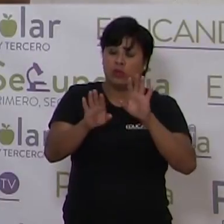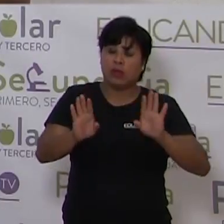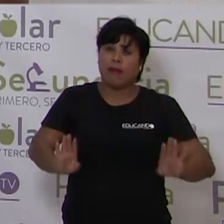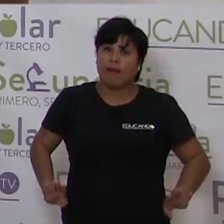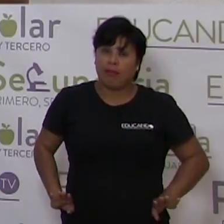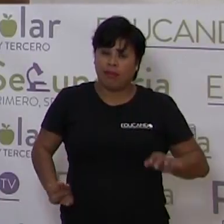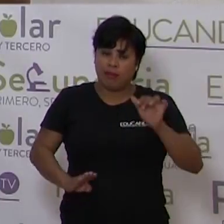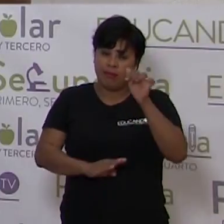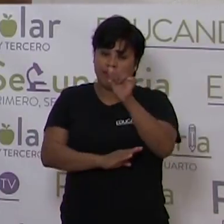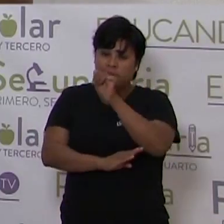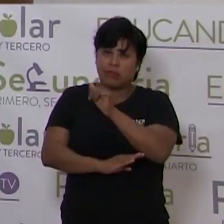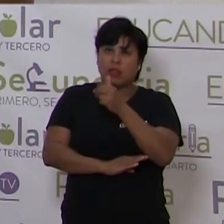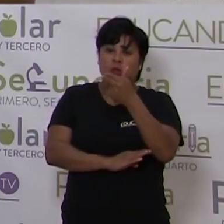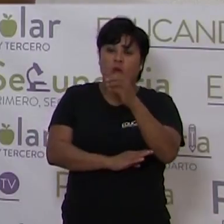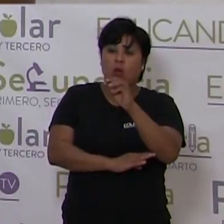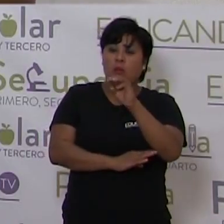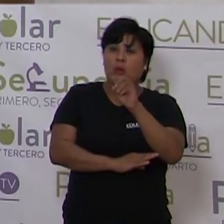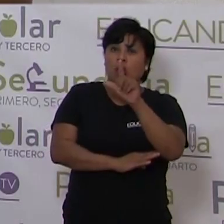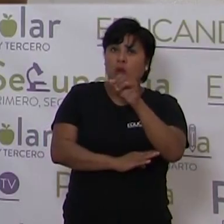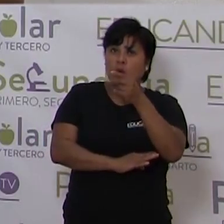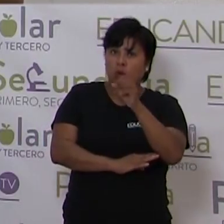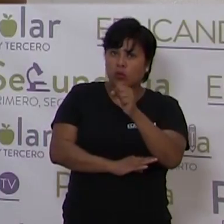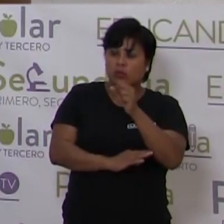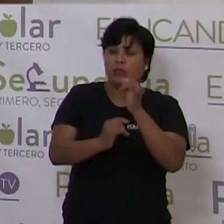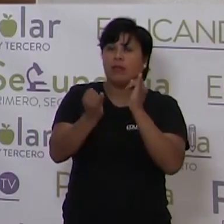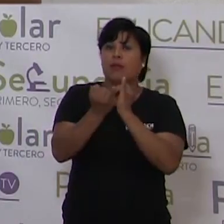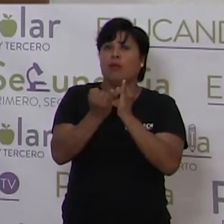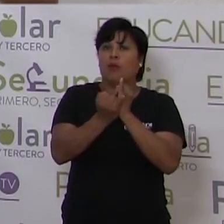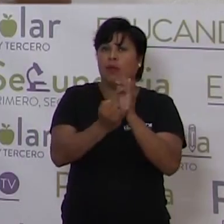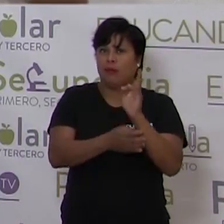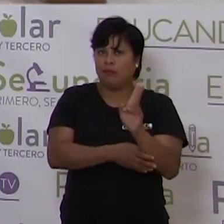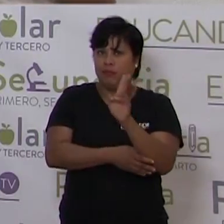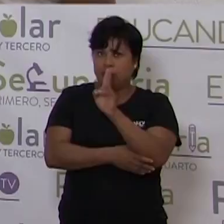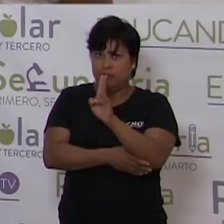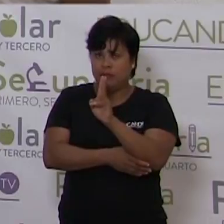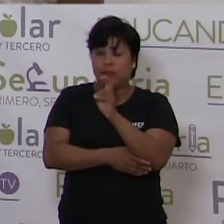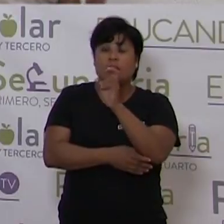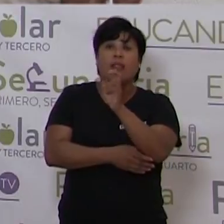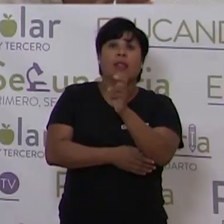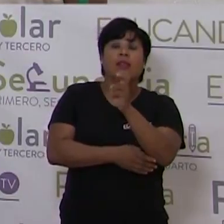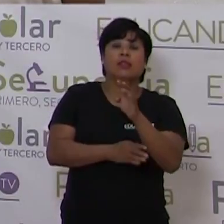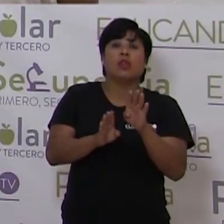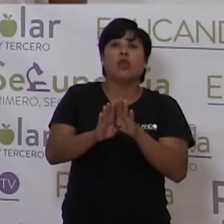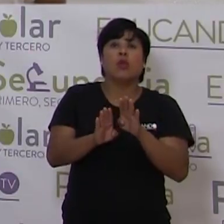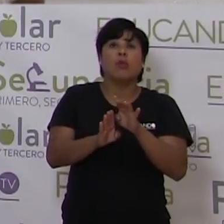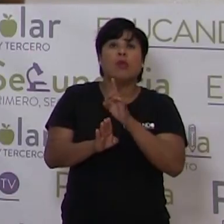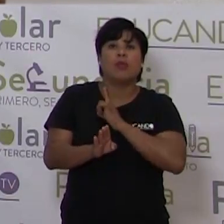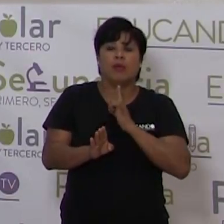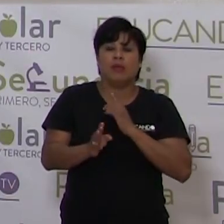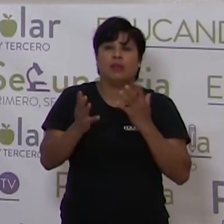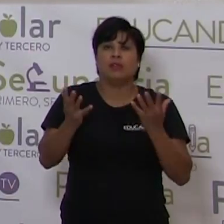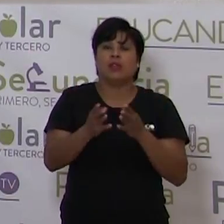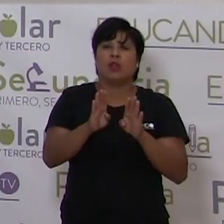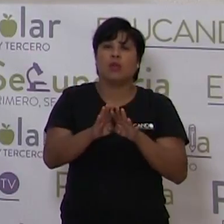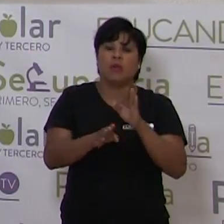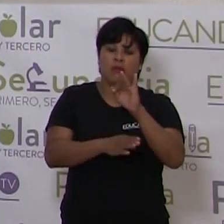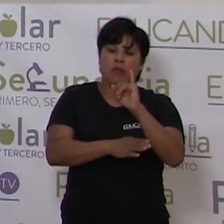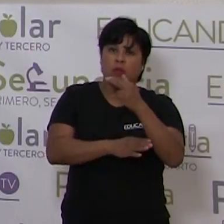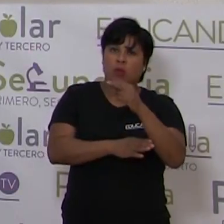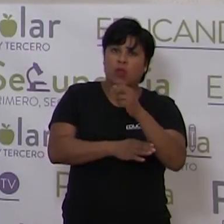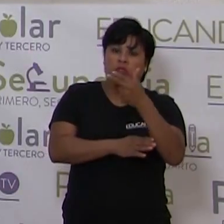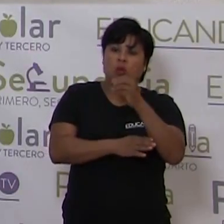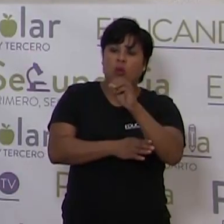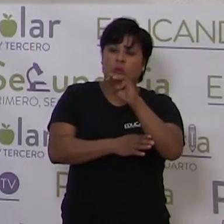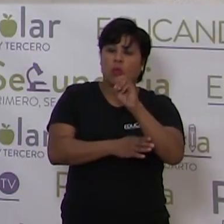son homólogos, iguales. Así es como funciona las figuras